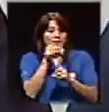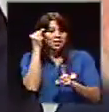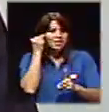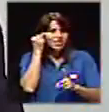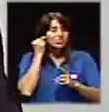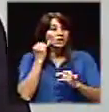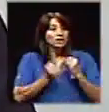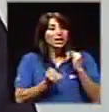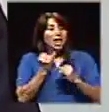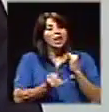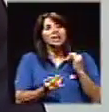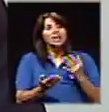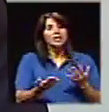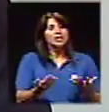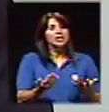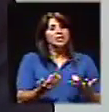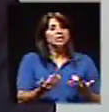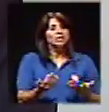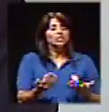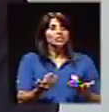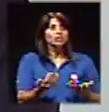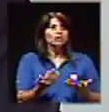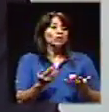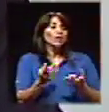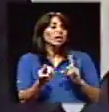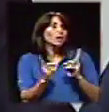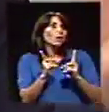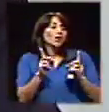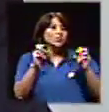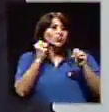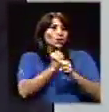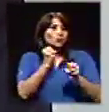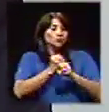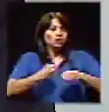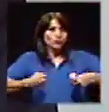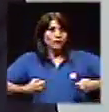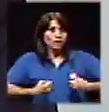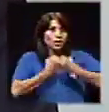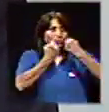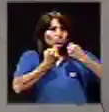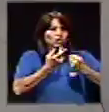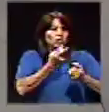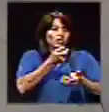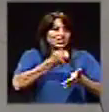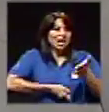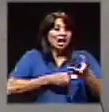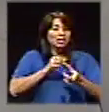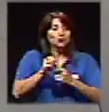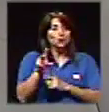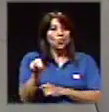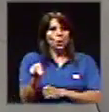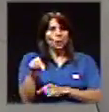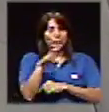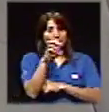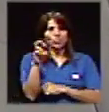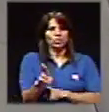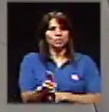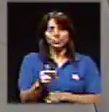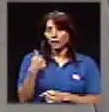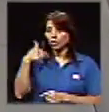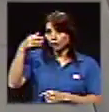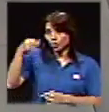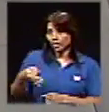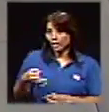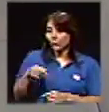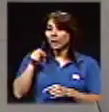final sobre los retos fiscales o no de este país. No, yo creo, además, en este tema fiscal,